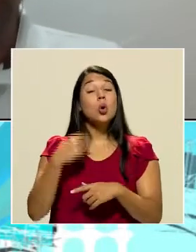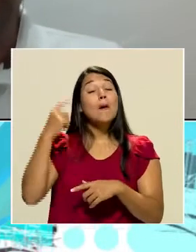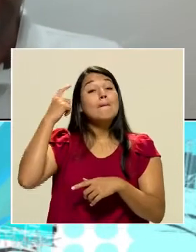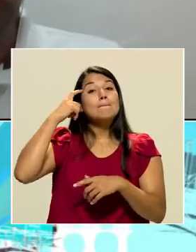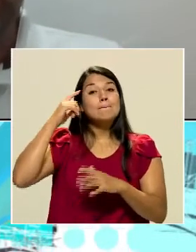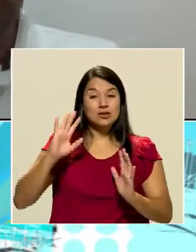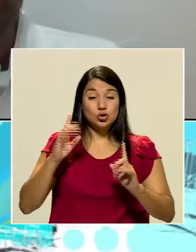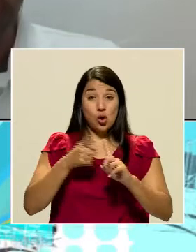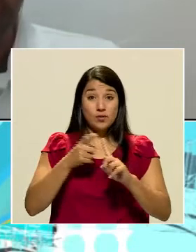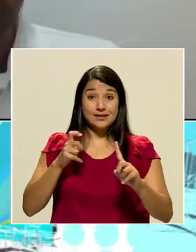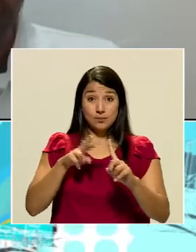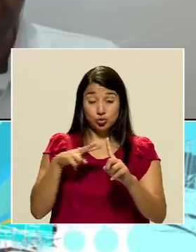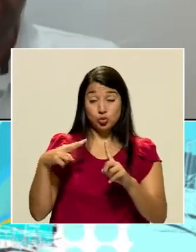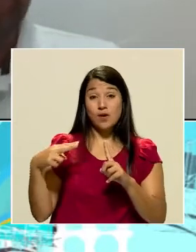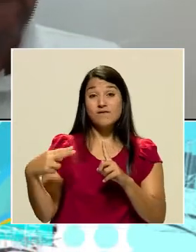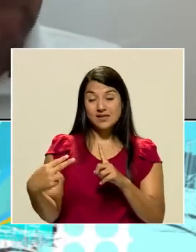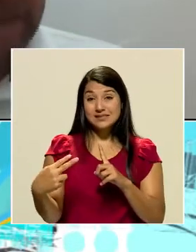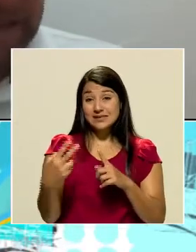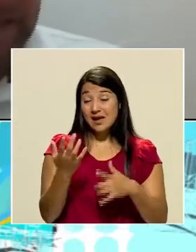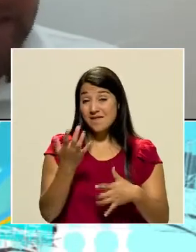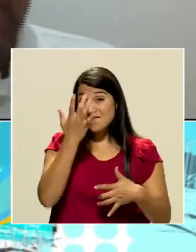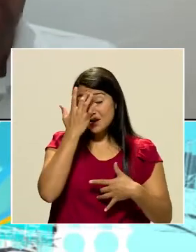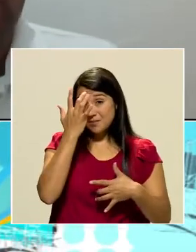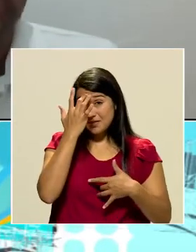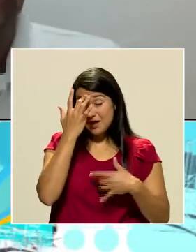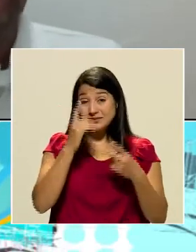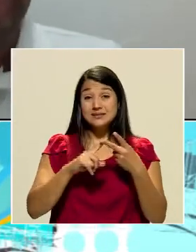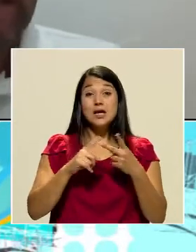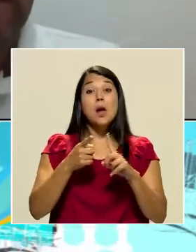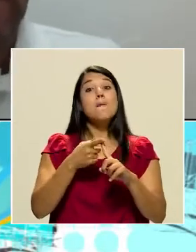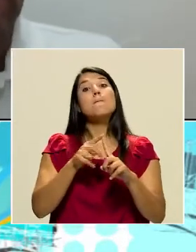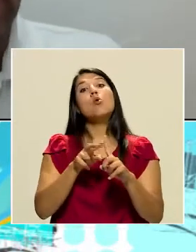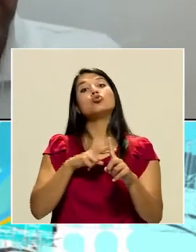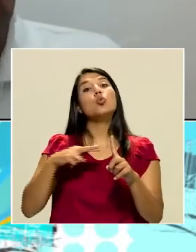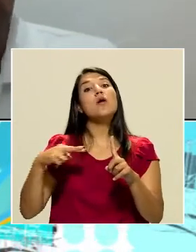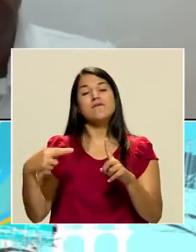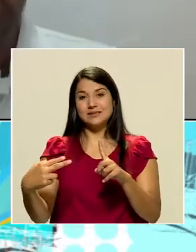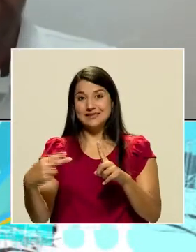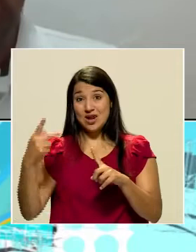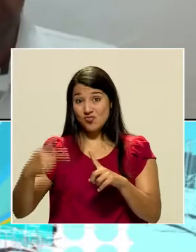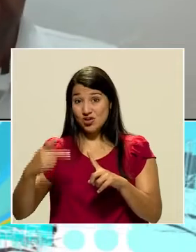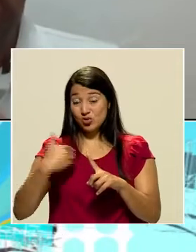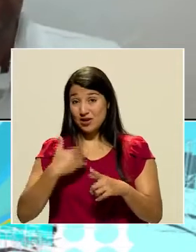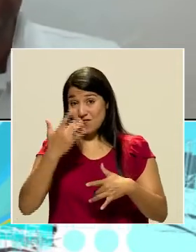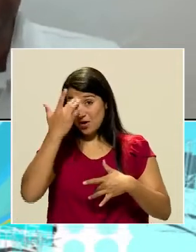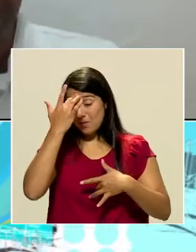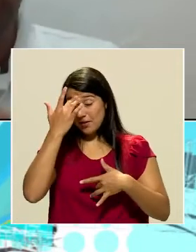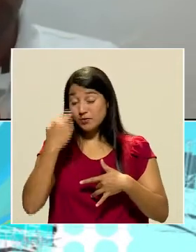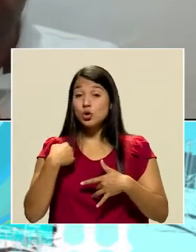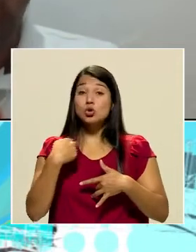el punto de vista de la enfermedad y de la severidad de la enfermedad, estaríamos